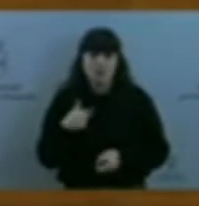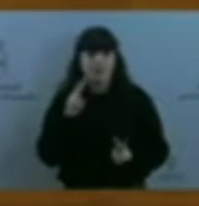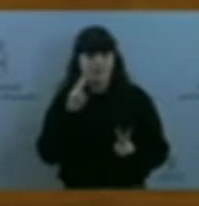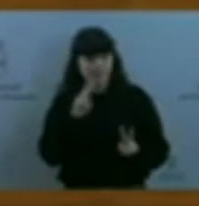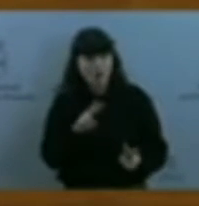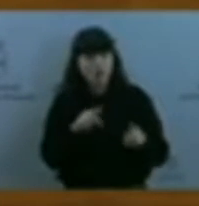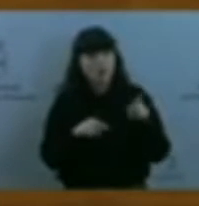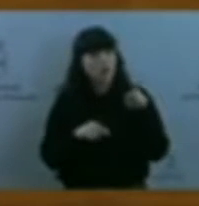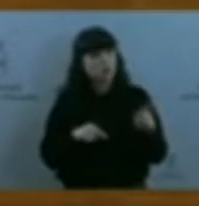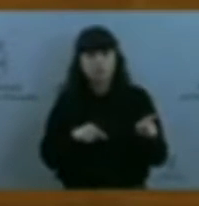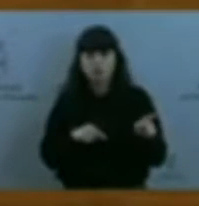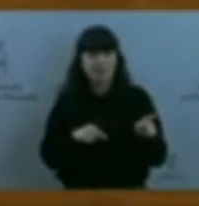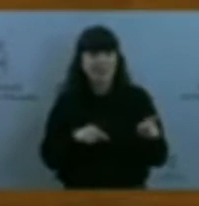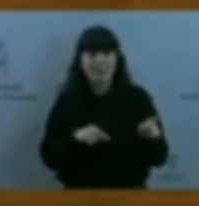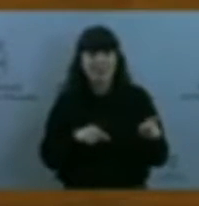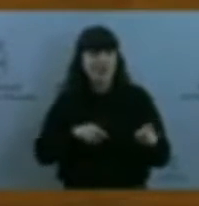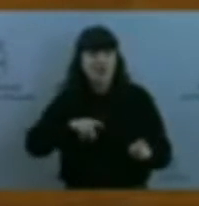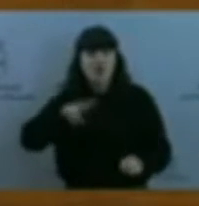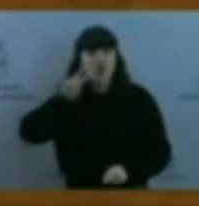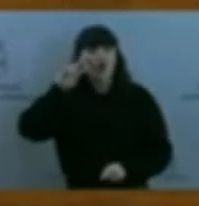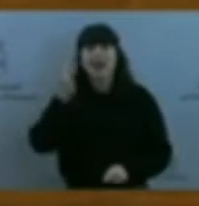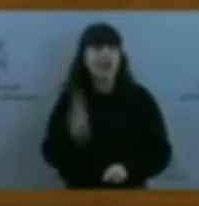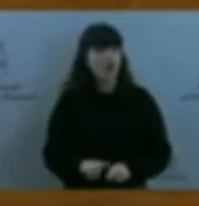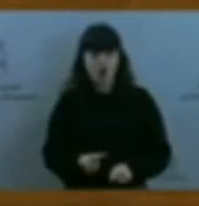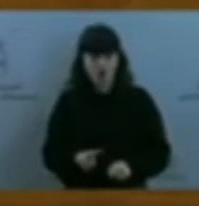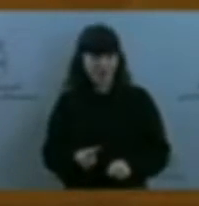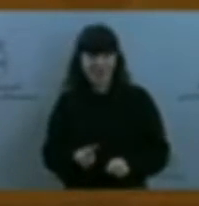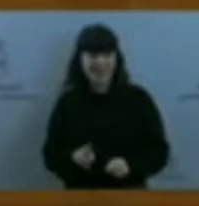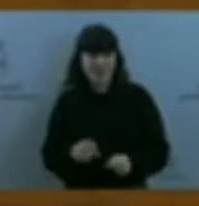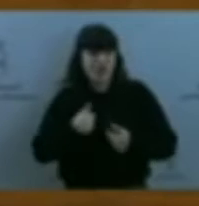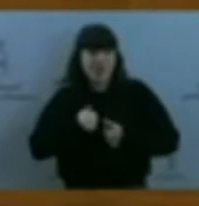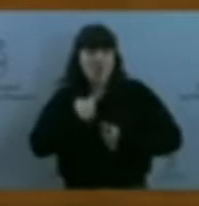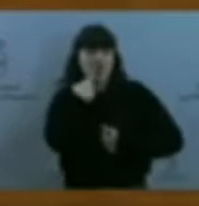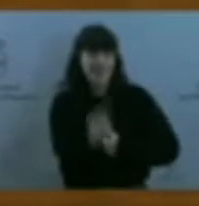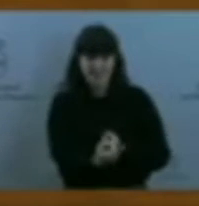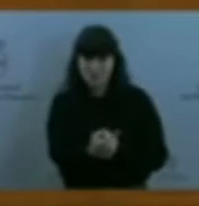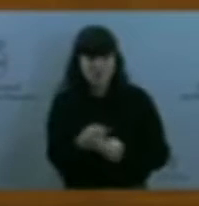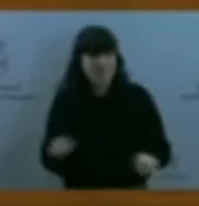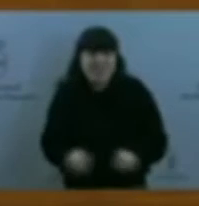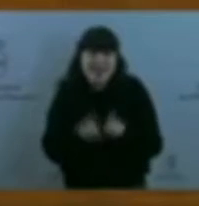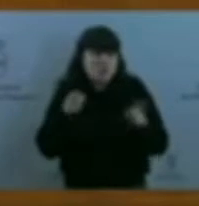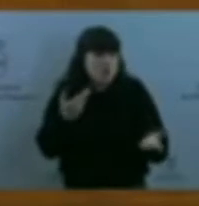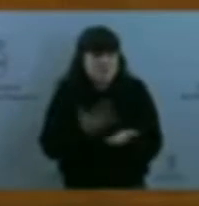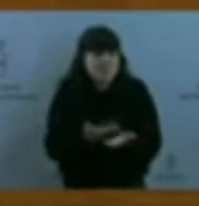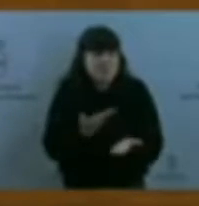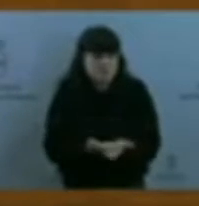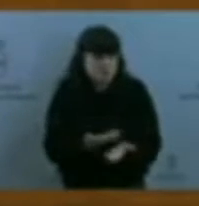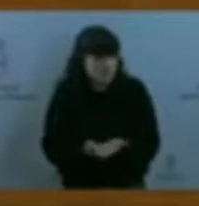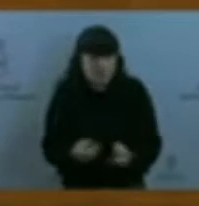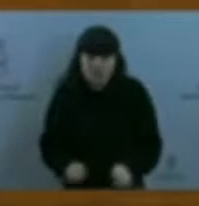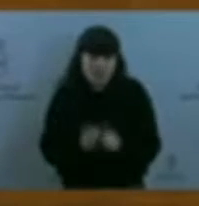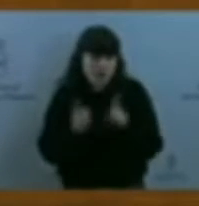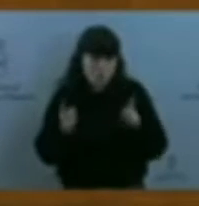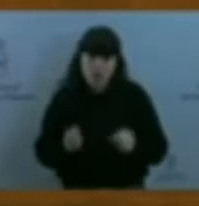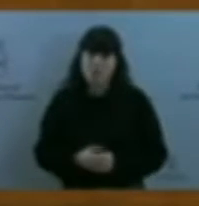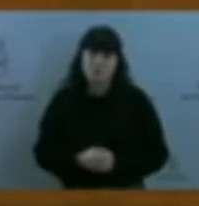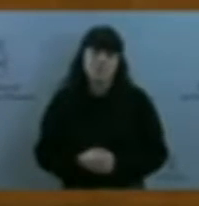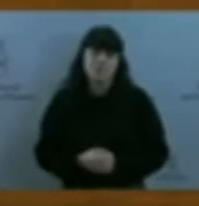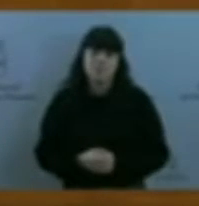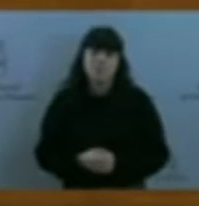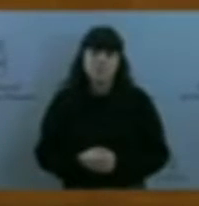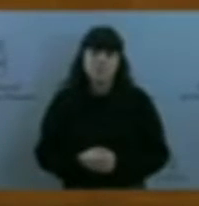yo diga, aunque lo haya demostrado fehacientemente la mayoría de las veces. En lo que es la cuestión que hoy